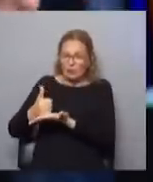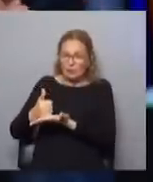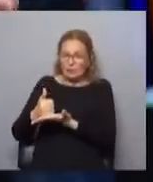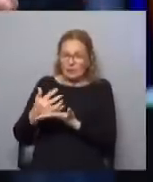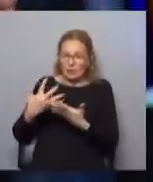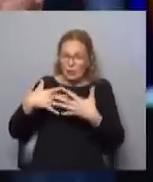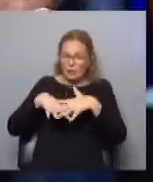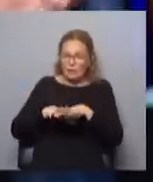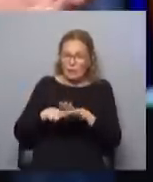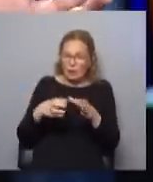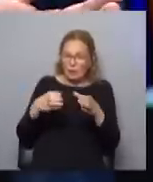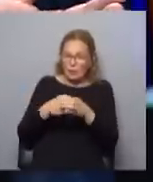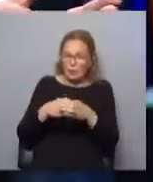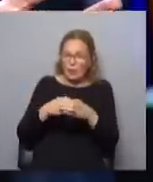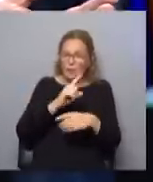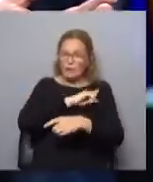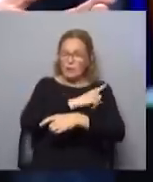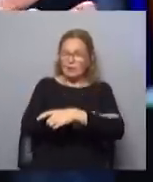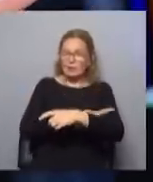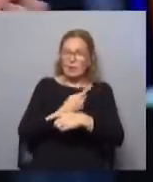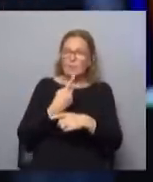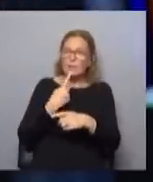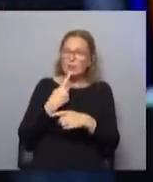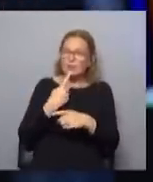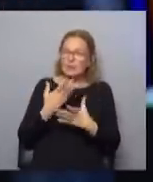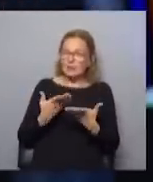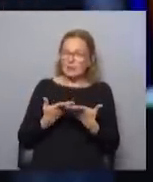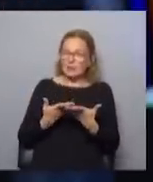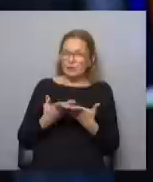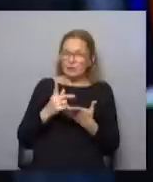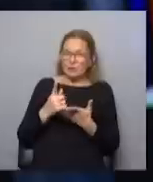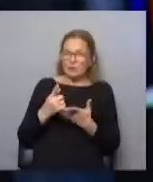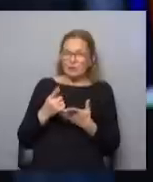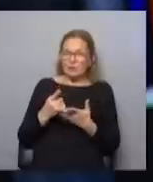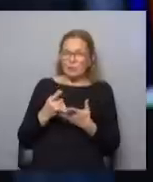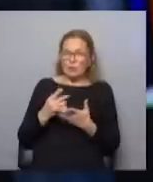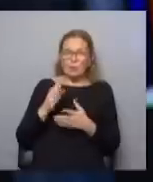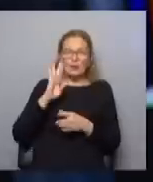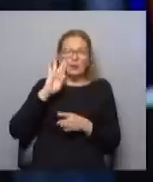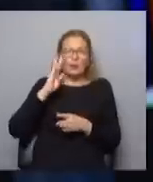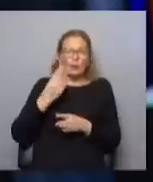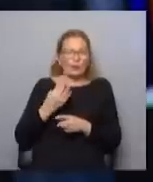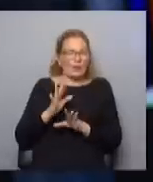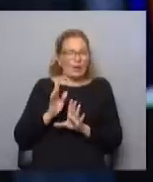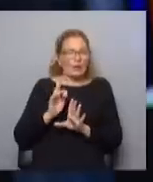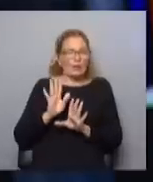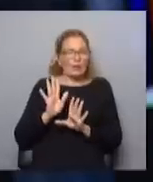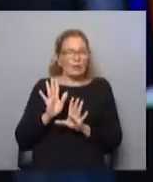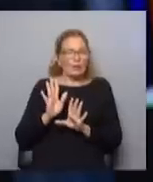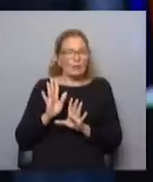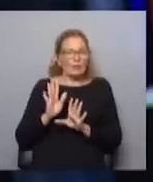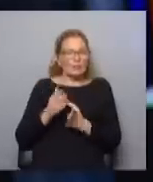conforman la fuerza que creo que lo que merecen ser reconocidas sino que me dicen